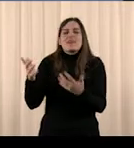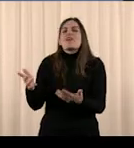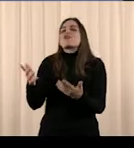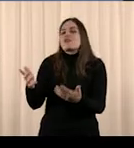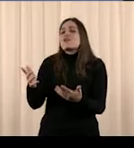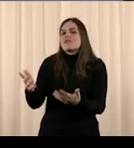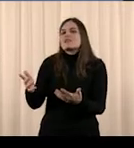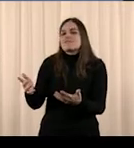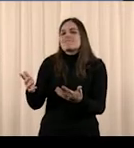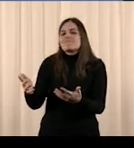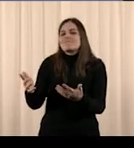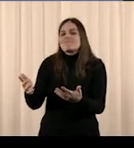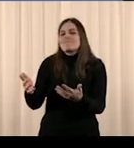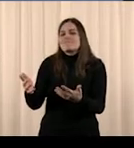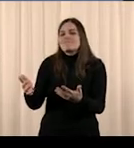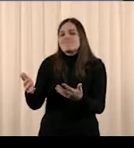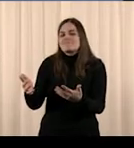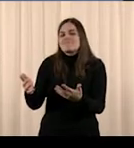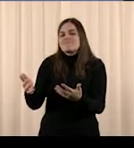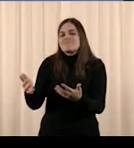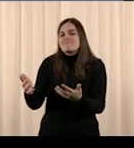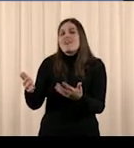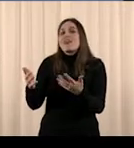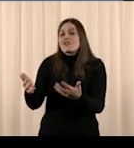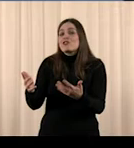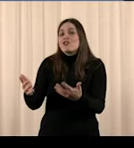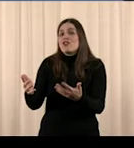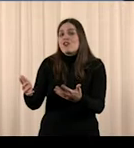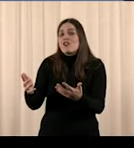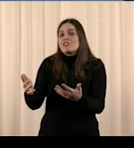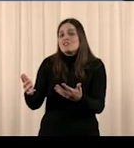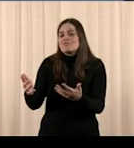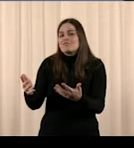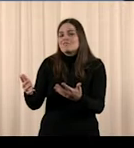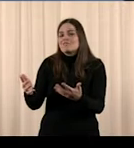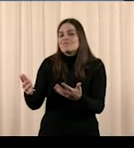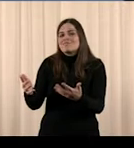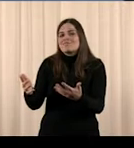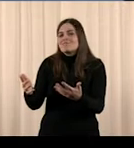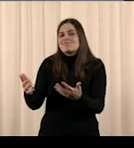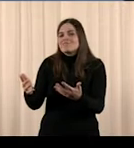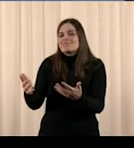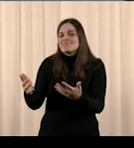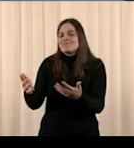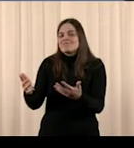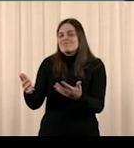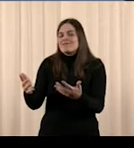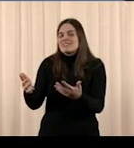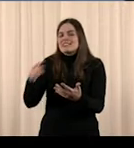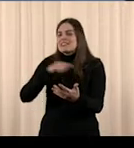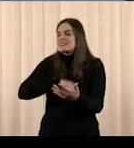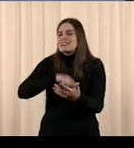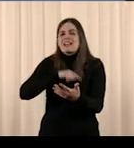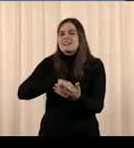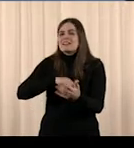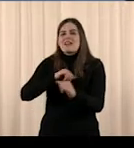the deficit, the lack of peace. Se produce un déficit, una